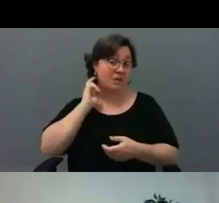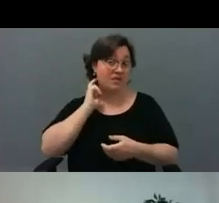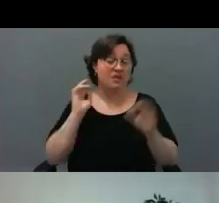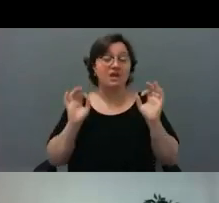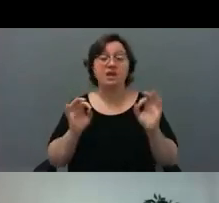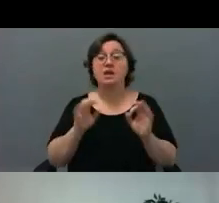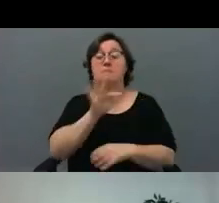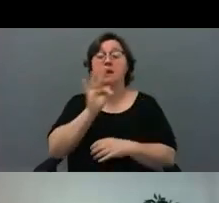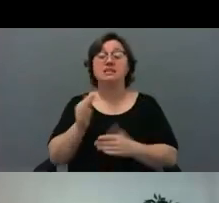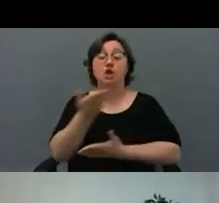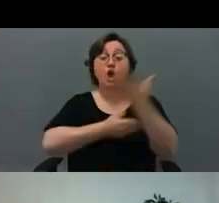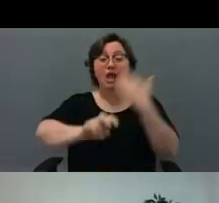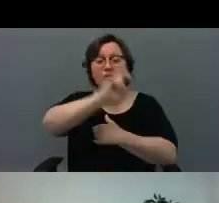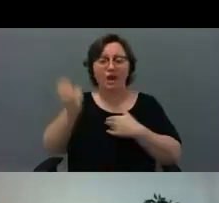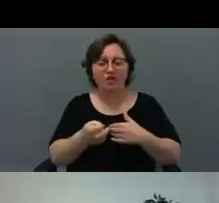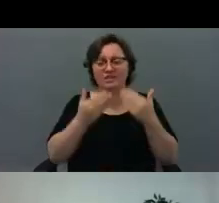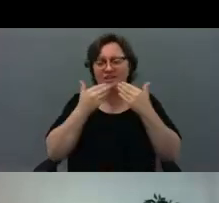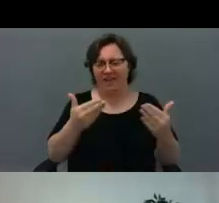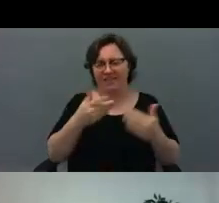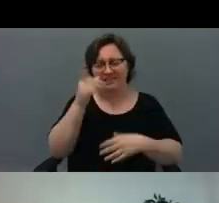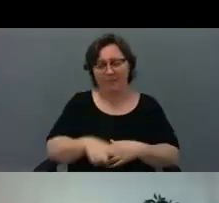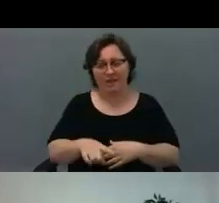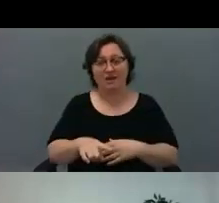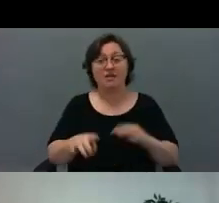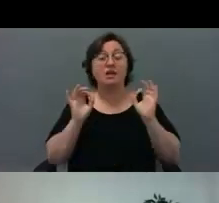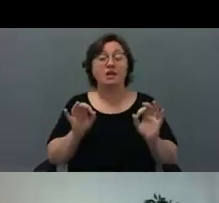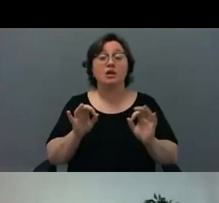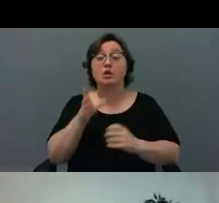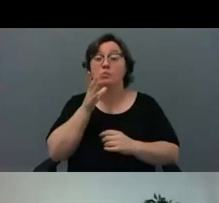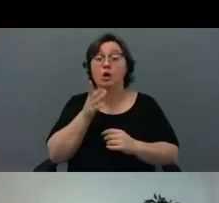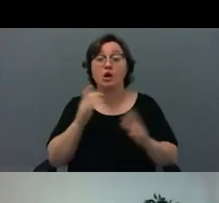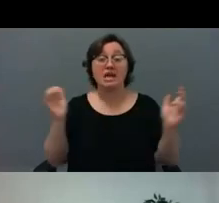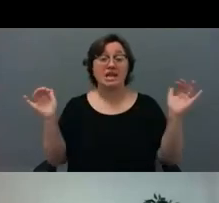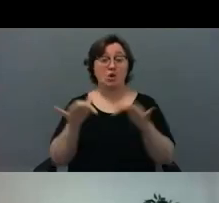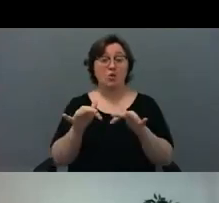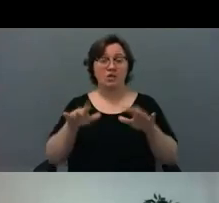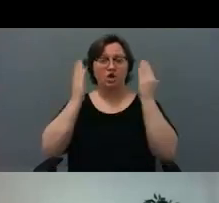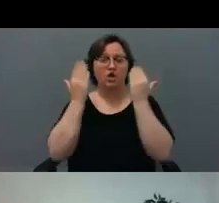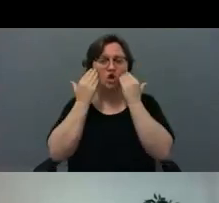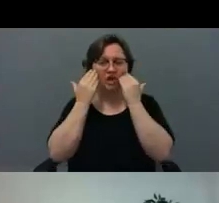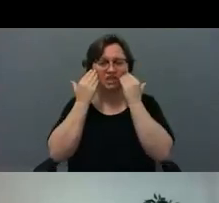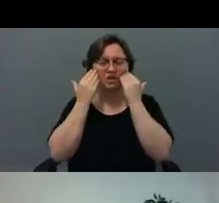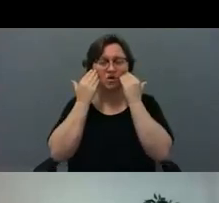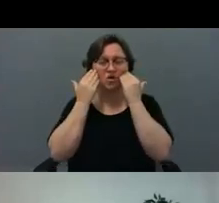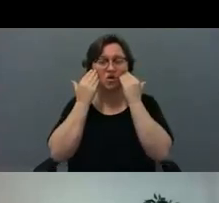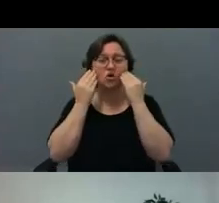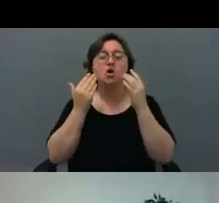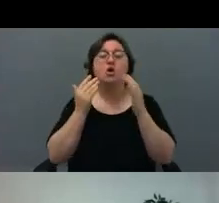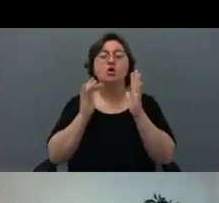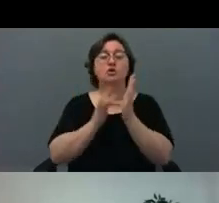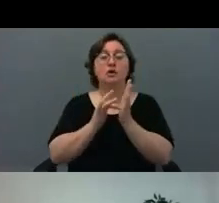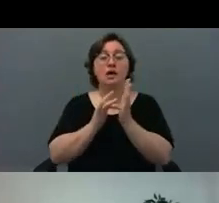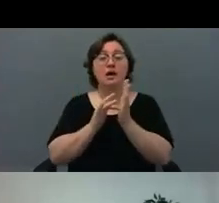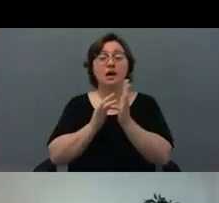todos los colaboradores que han hecho posible, ¿no?, que este encuentro, este congreso, pues con su aportación y